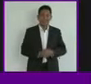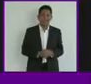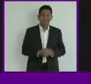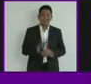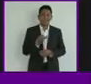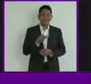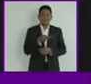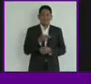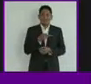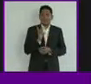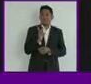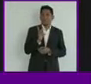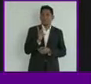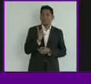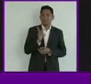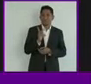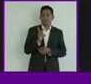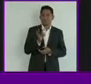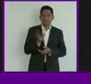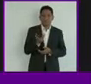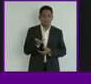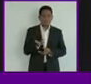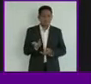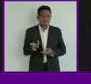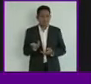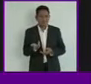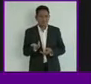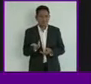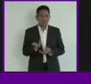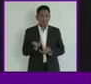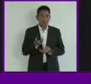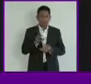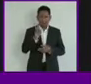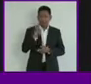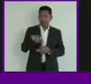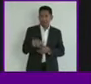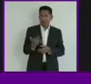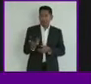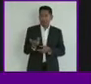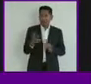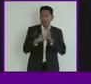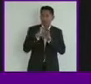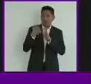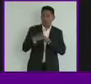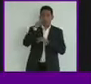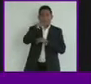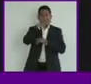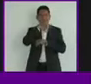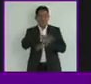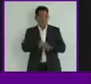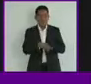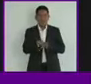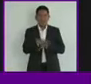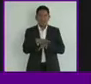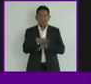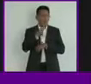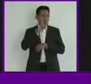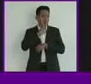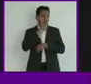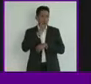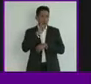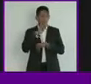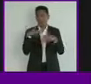majestad, qué cosa saca, pues gente vestida, o las chicas muy guapas con vestidos de noche, y el cubrebocas ad hoc al vestido de noche, ¿no? El vestido de